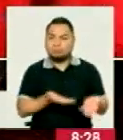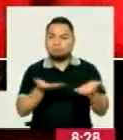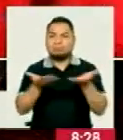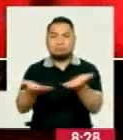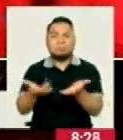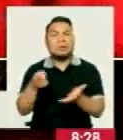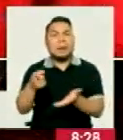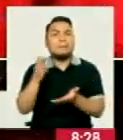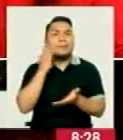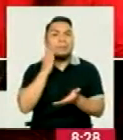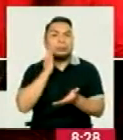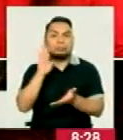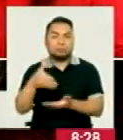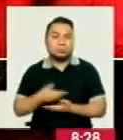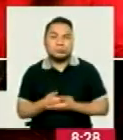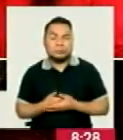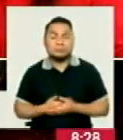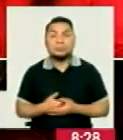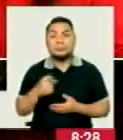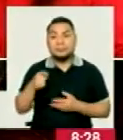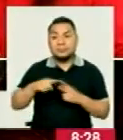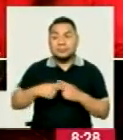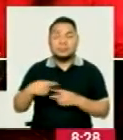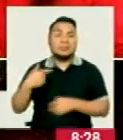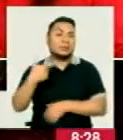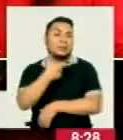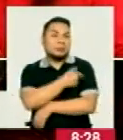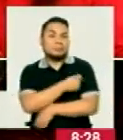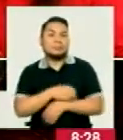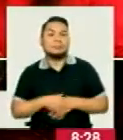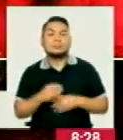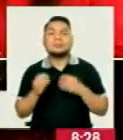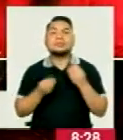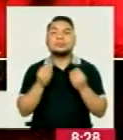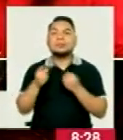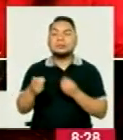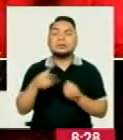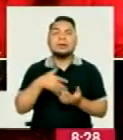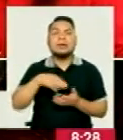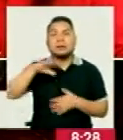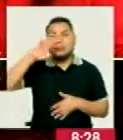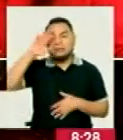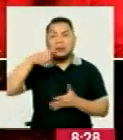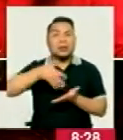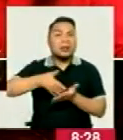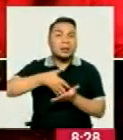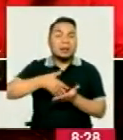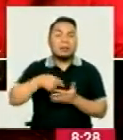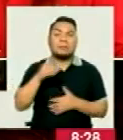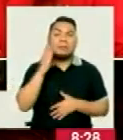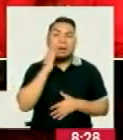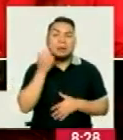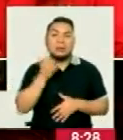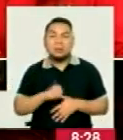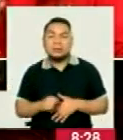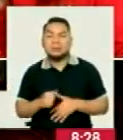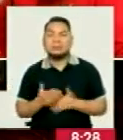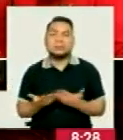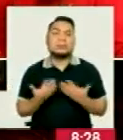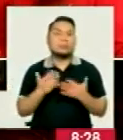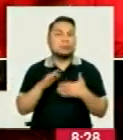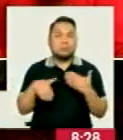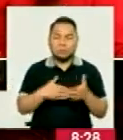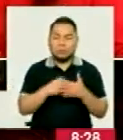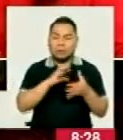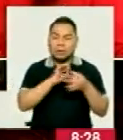Y está justamente desde la vacuna, desde cómo está con la anemia, tanto madre e hijo. Entonces, en la